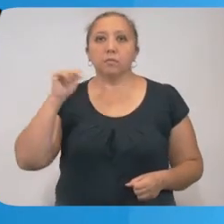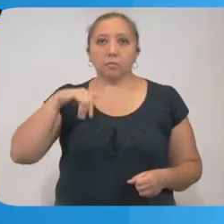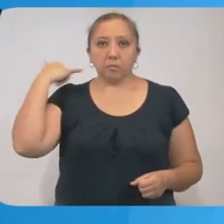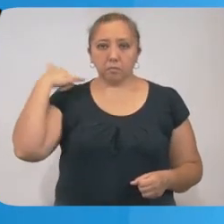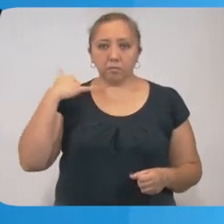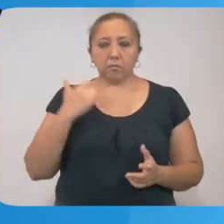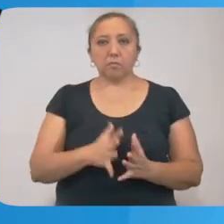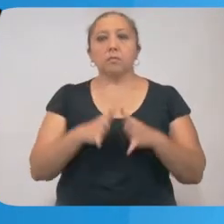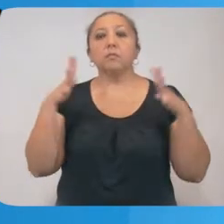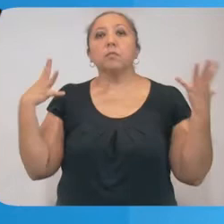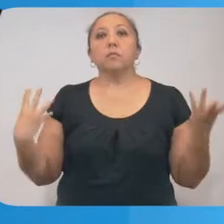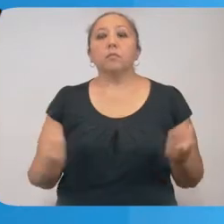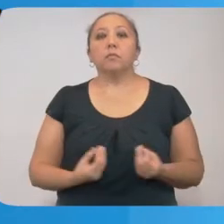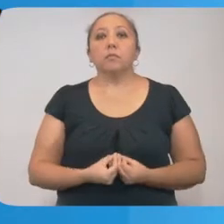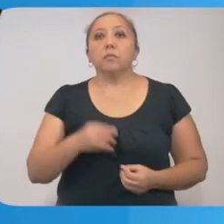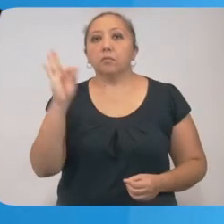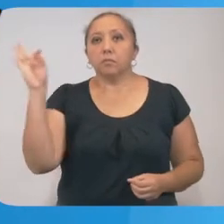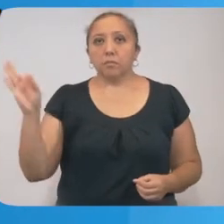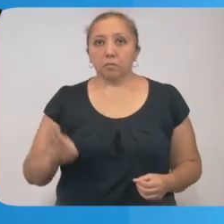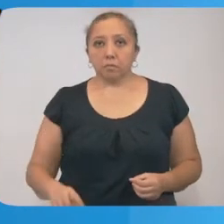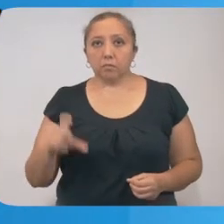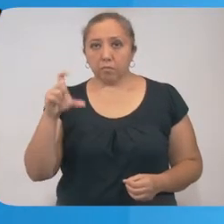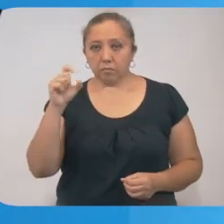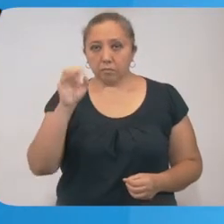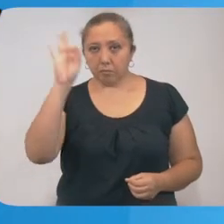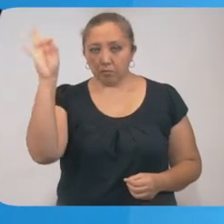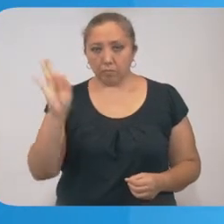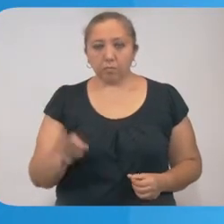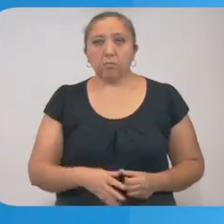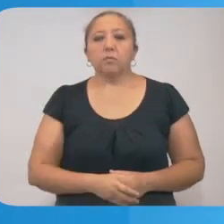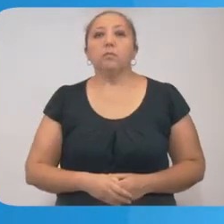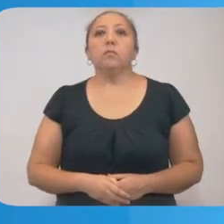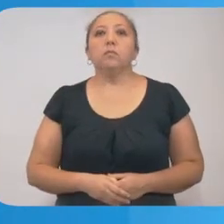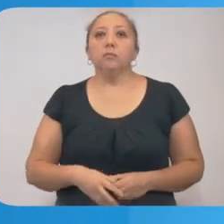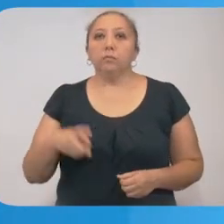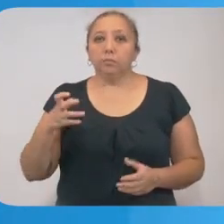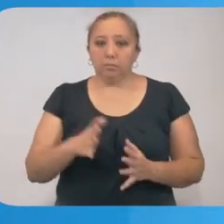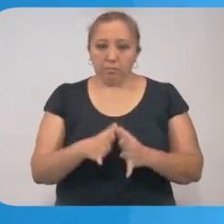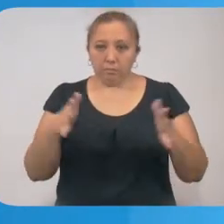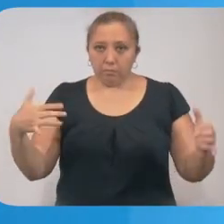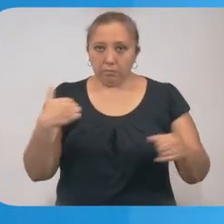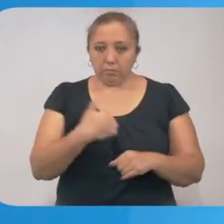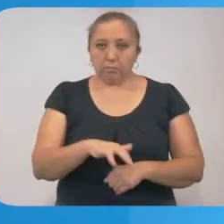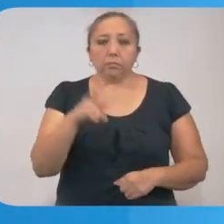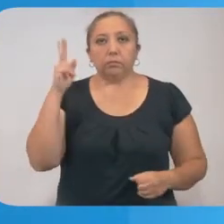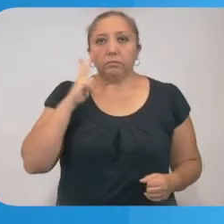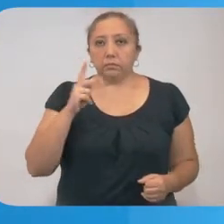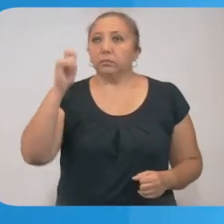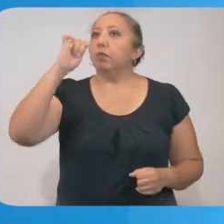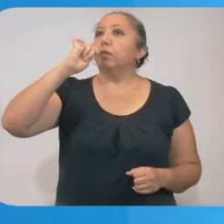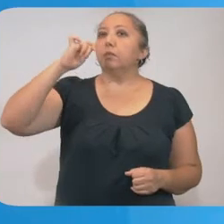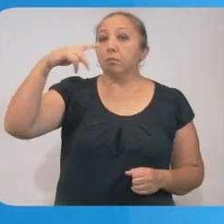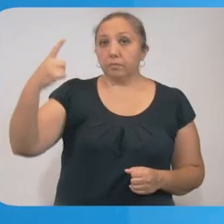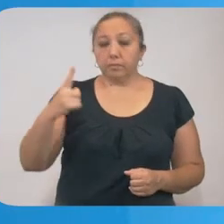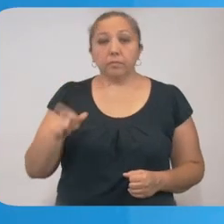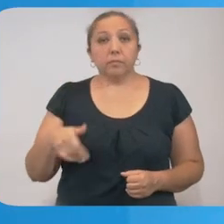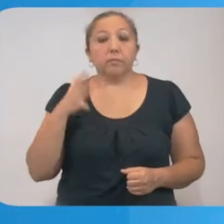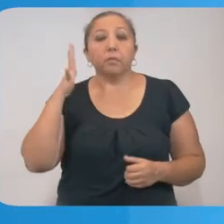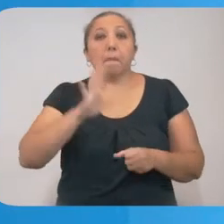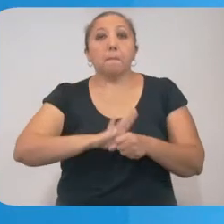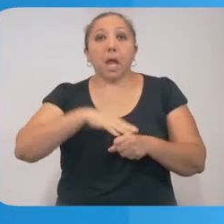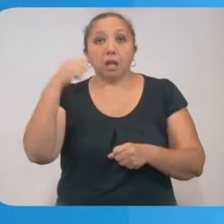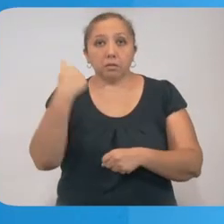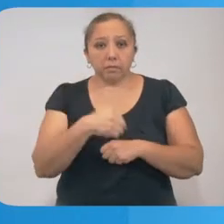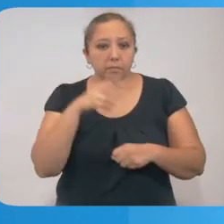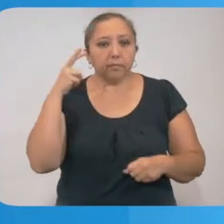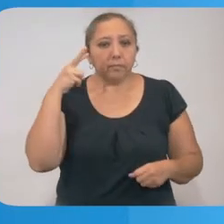Yucatán hemos duplicado ese porcentaje hasta un 20%. Este aumento de número de pruebas implicará, por tanto, un mayor número de